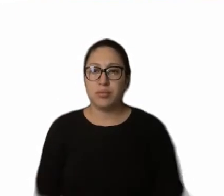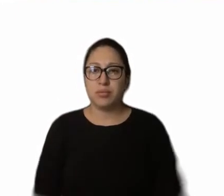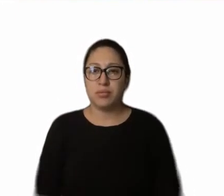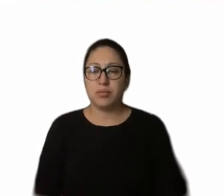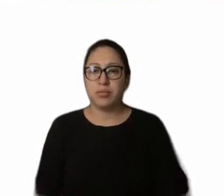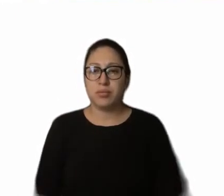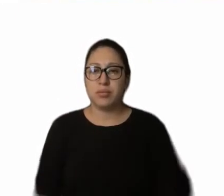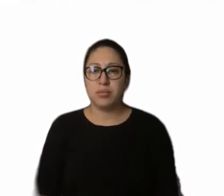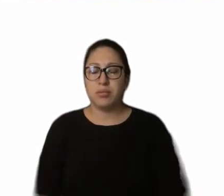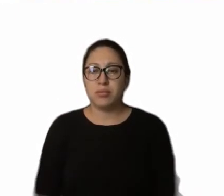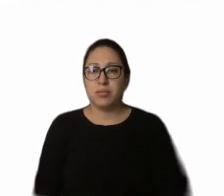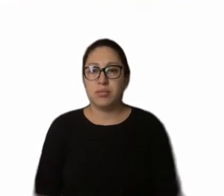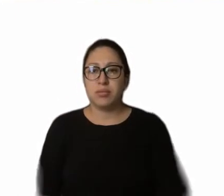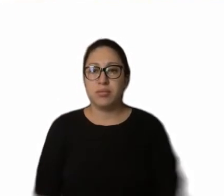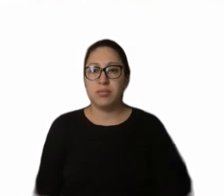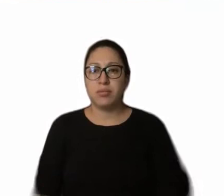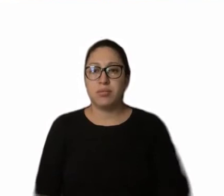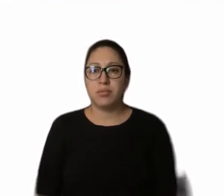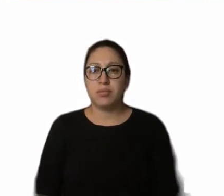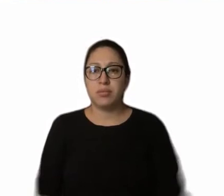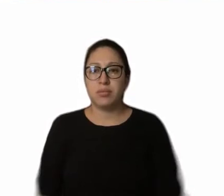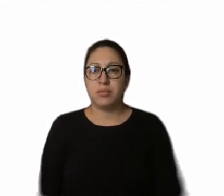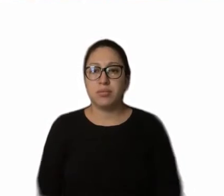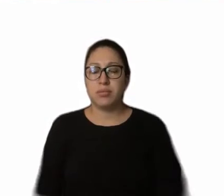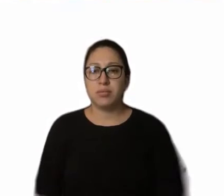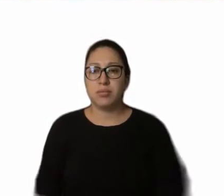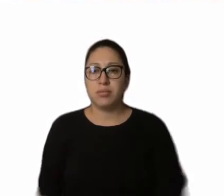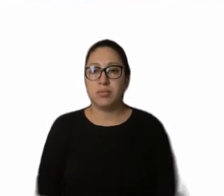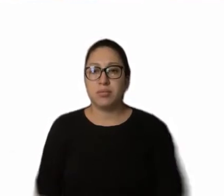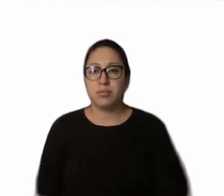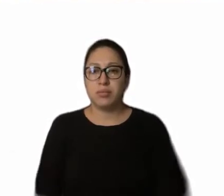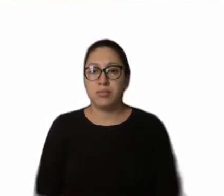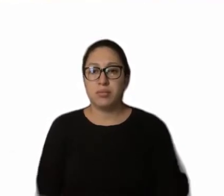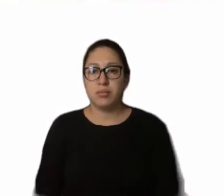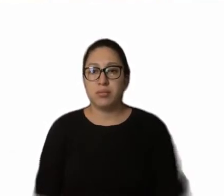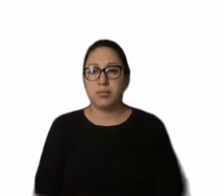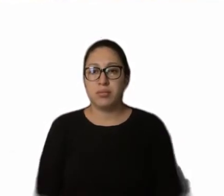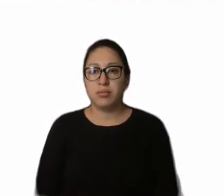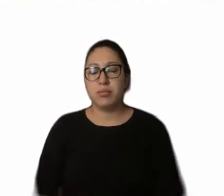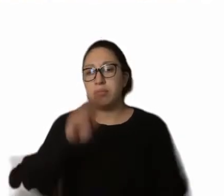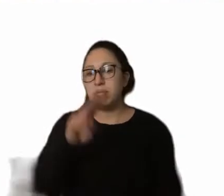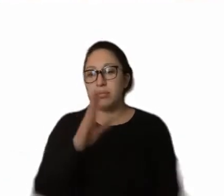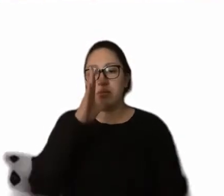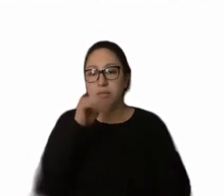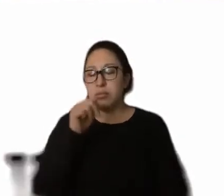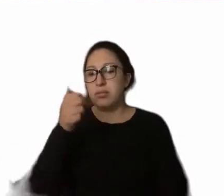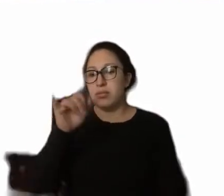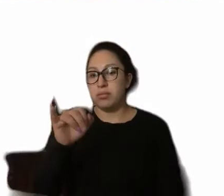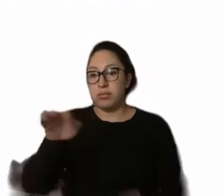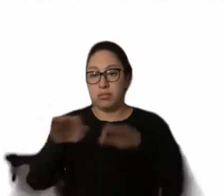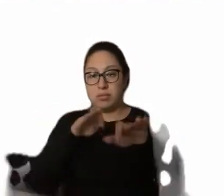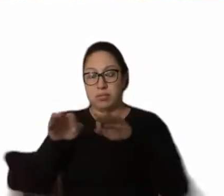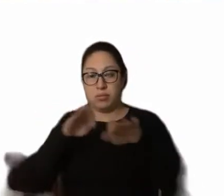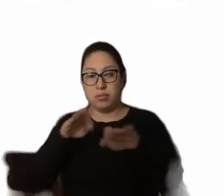pantalla. Sí, no podríamos dejar un antecedente con un dictamen en este sentido,